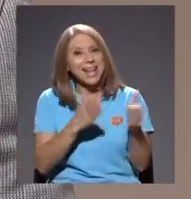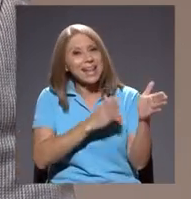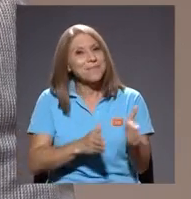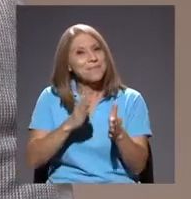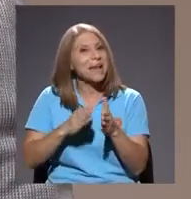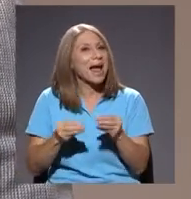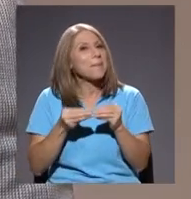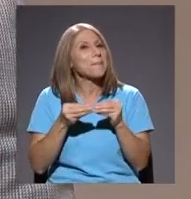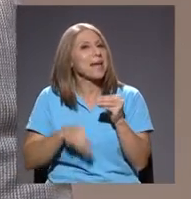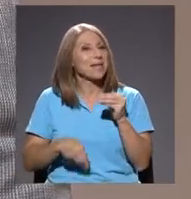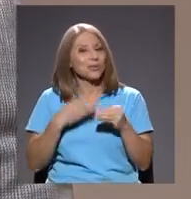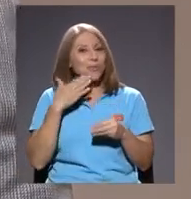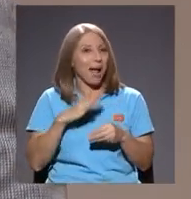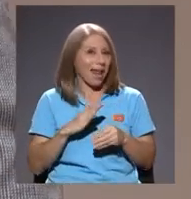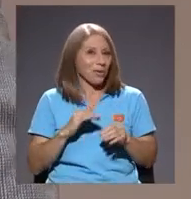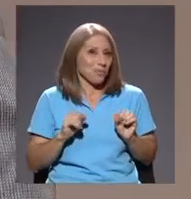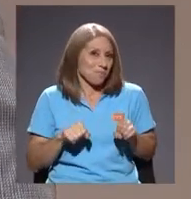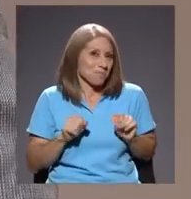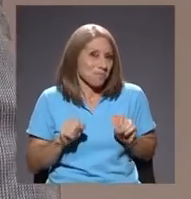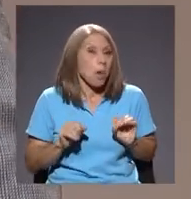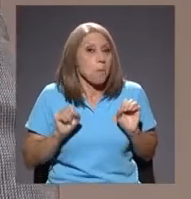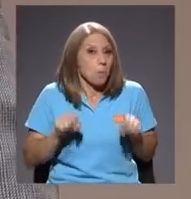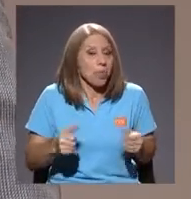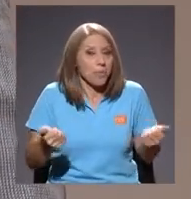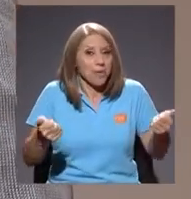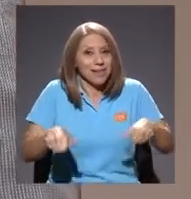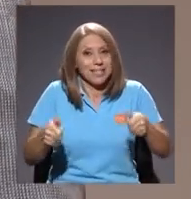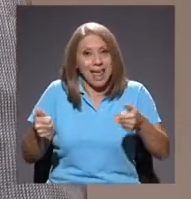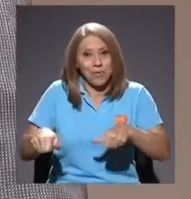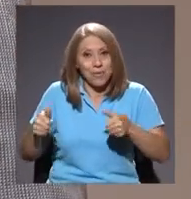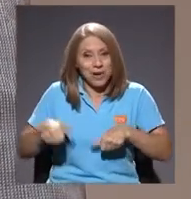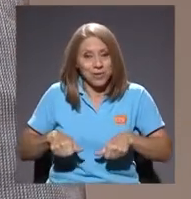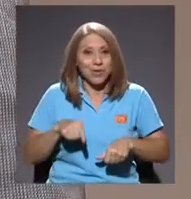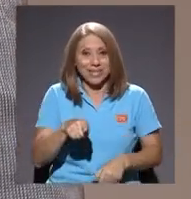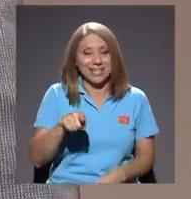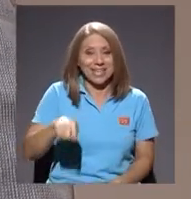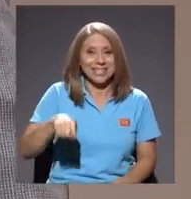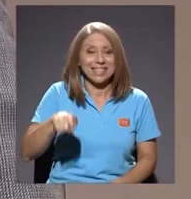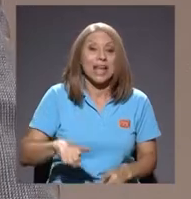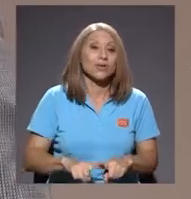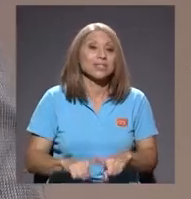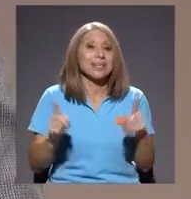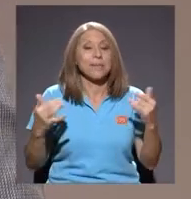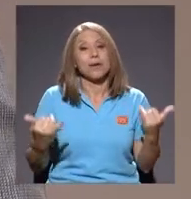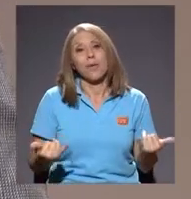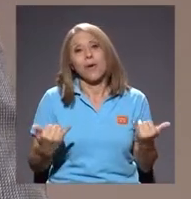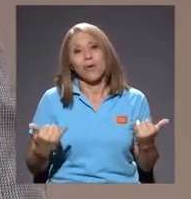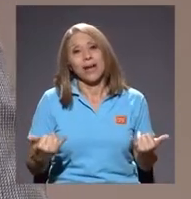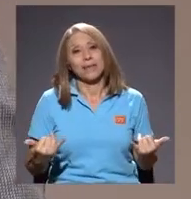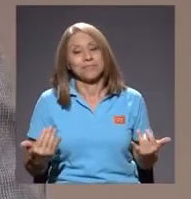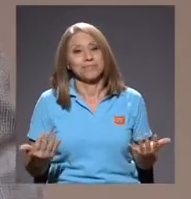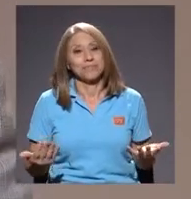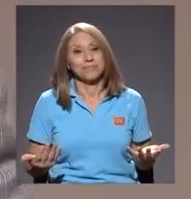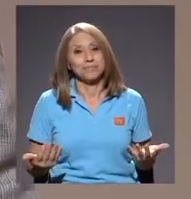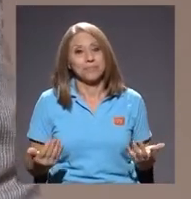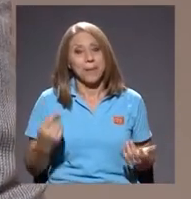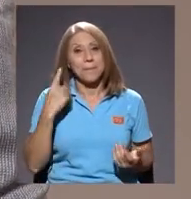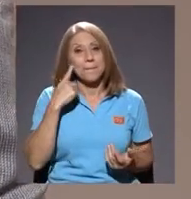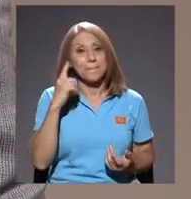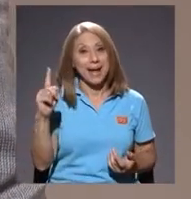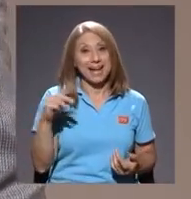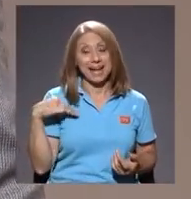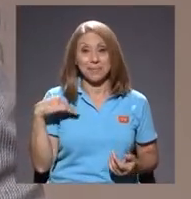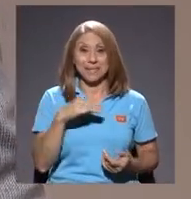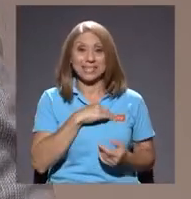el cual no nos pudimos poner de acuerdo lo cual era necesario sin embargo ahora para que el